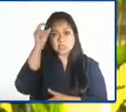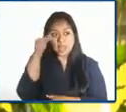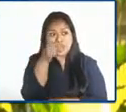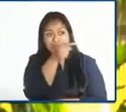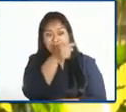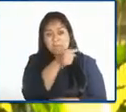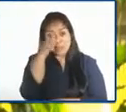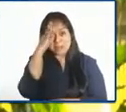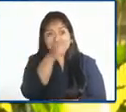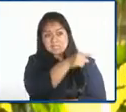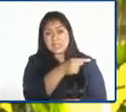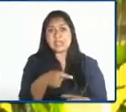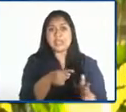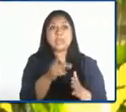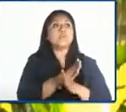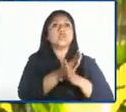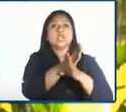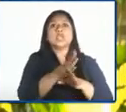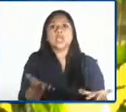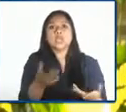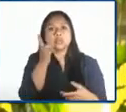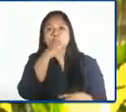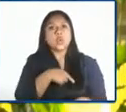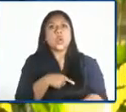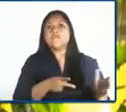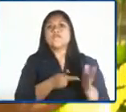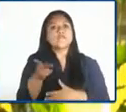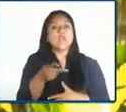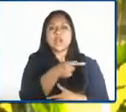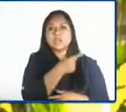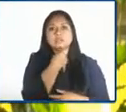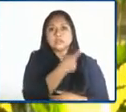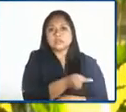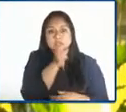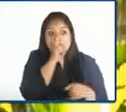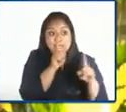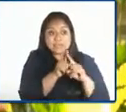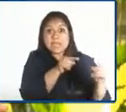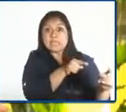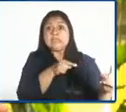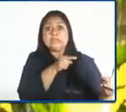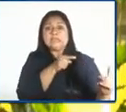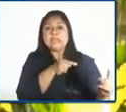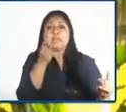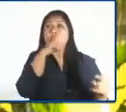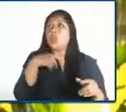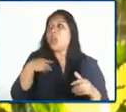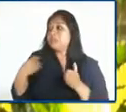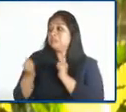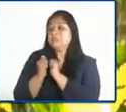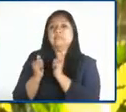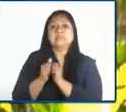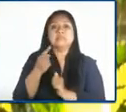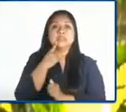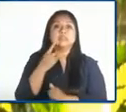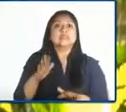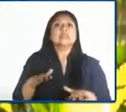agente que la debería de haber protegido, pero que al final de cuentas se convierte en víctima también de ellos por no contar con presencia de una autoridad de la